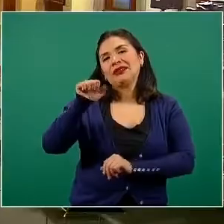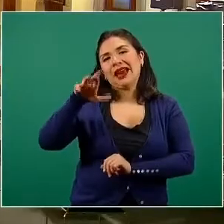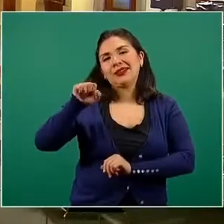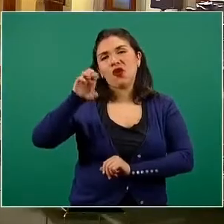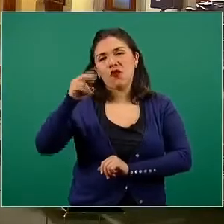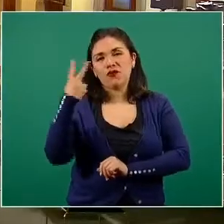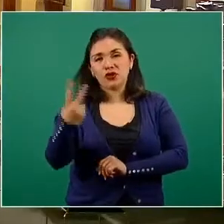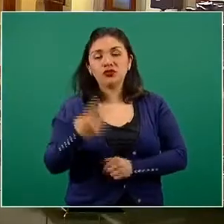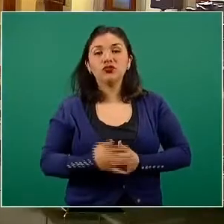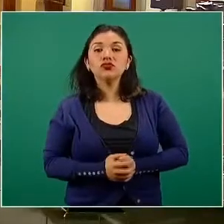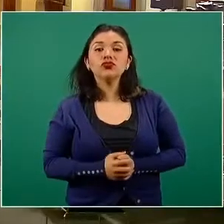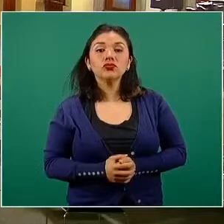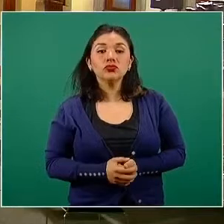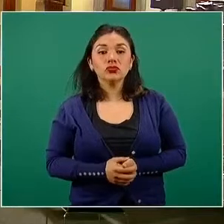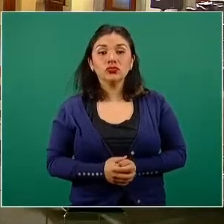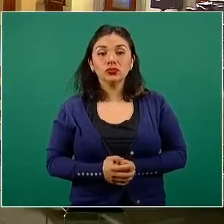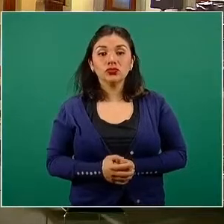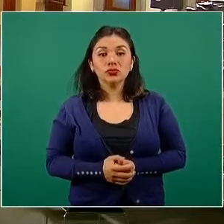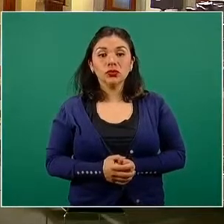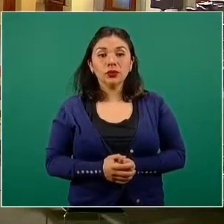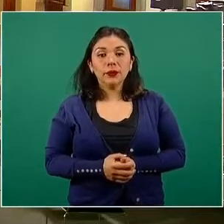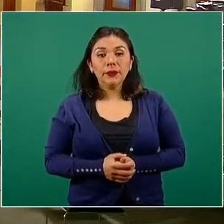favor.